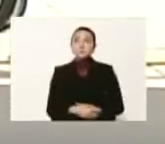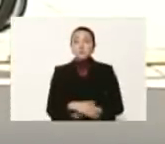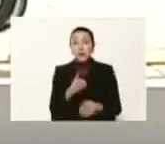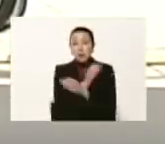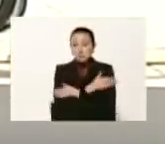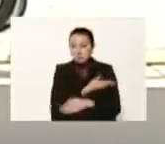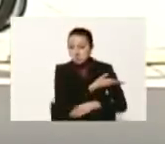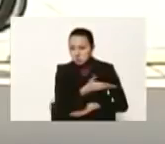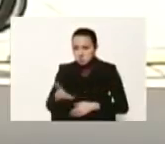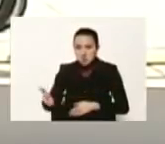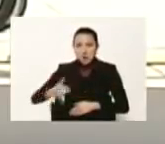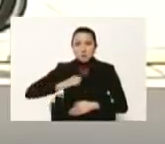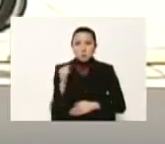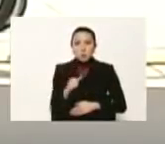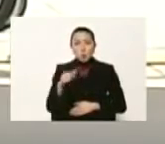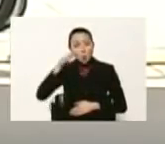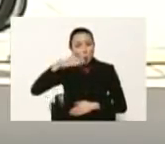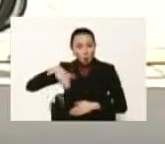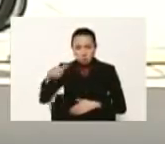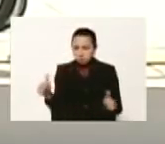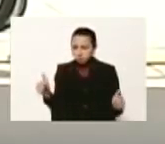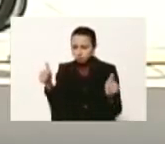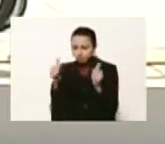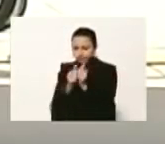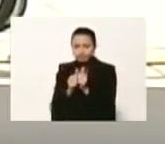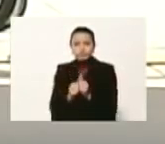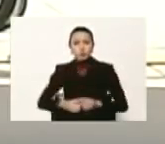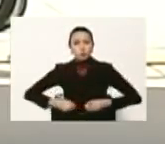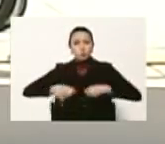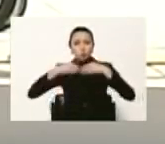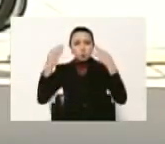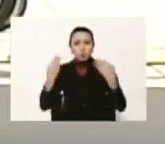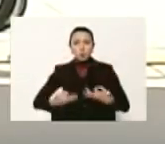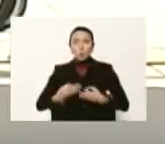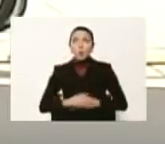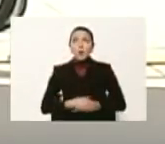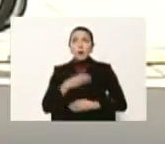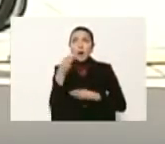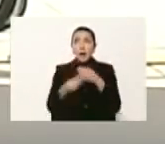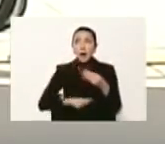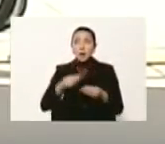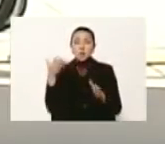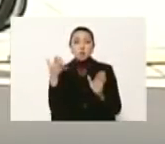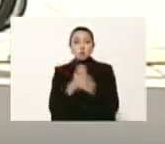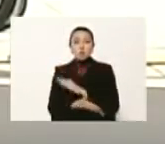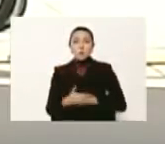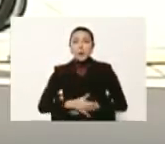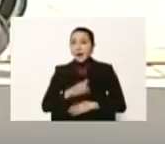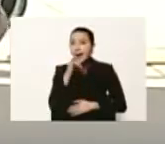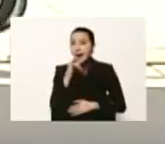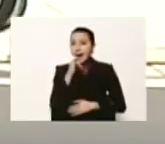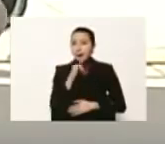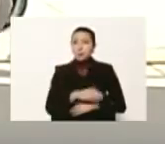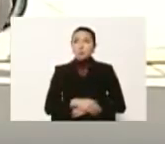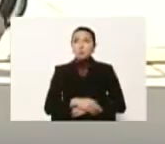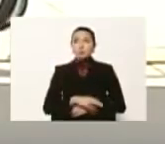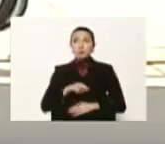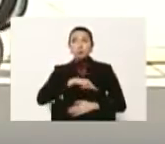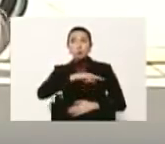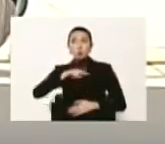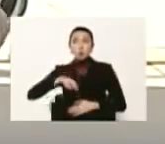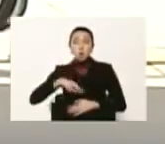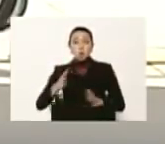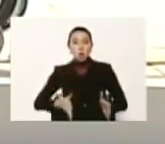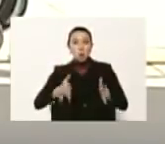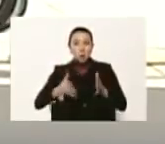toda la paciencia, con toda la seguridad, aportando también información, nosotros vamos a